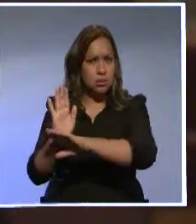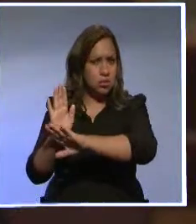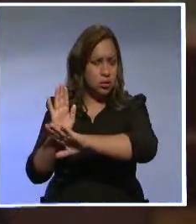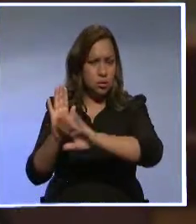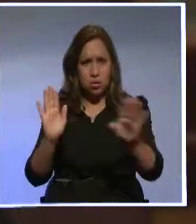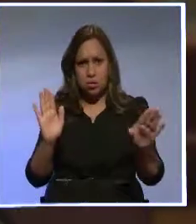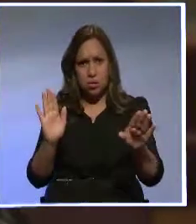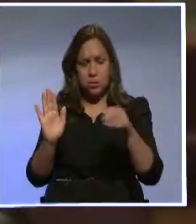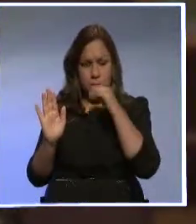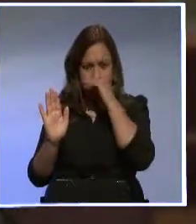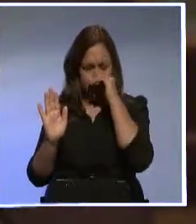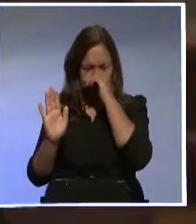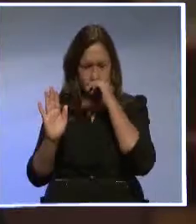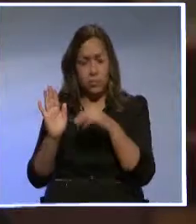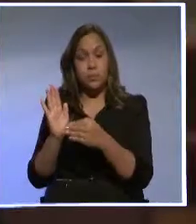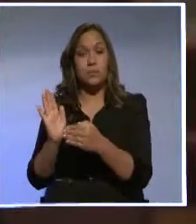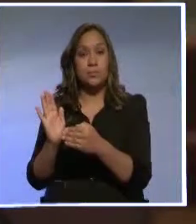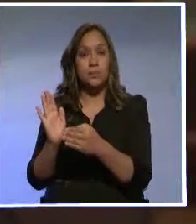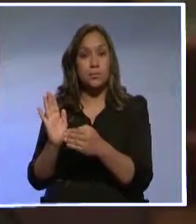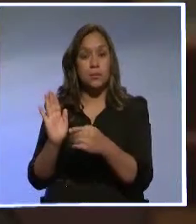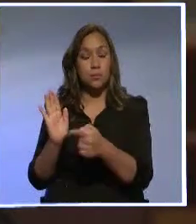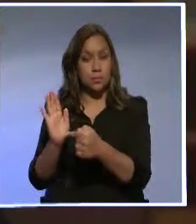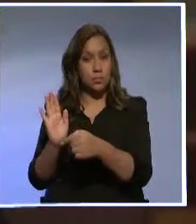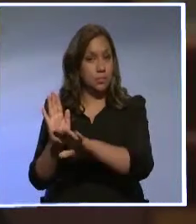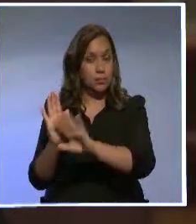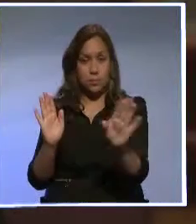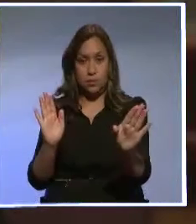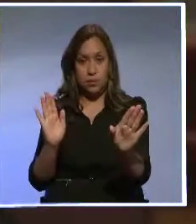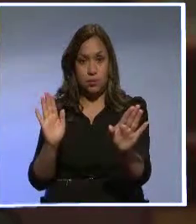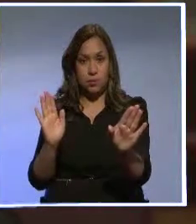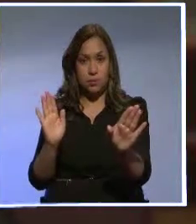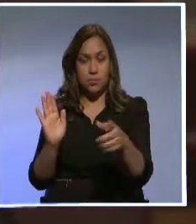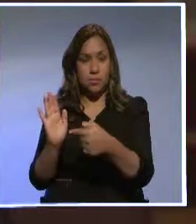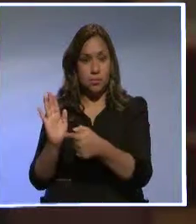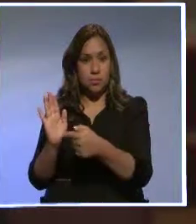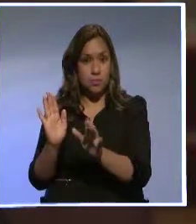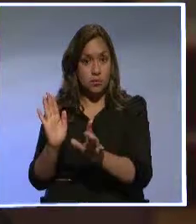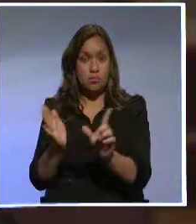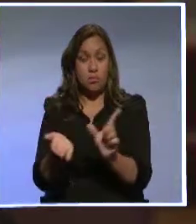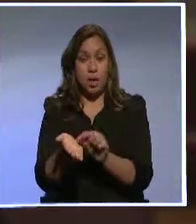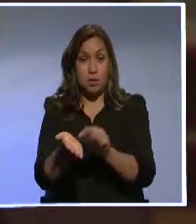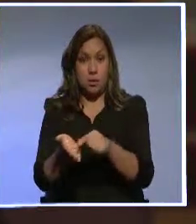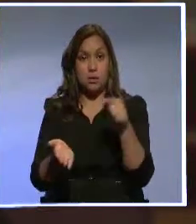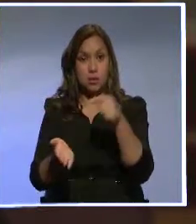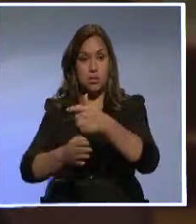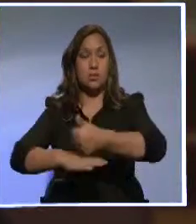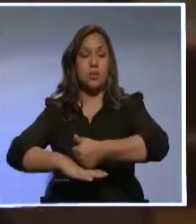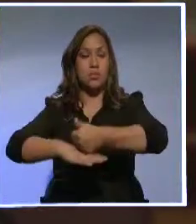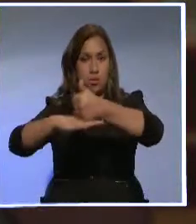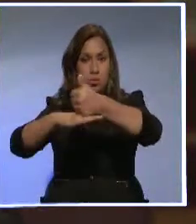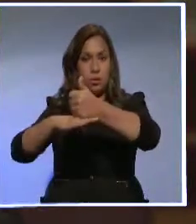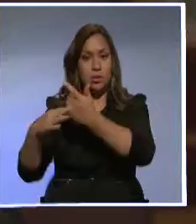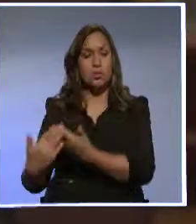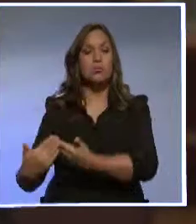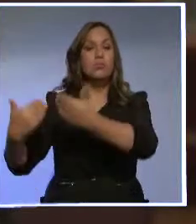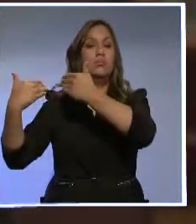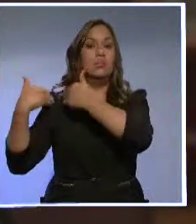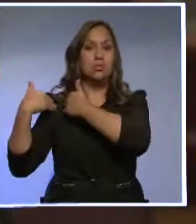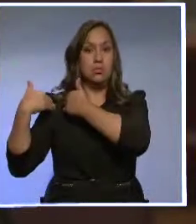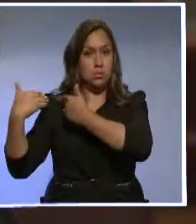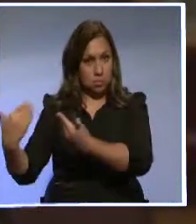de desvío cualquier tipo de desvío tenía perfectamente lcd y tenía la capacidad legal para